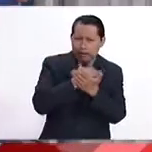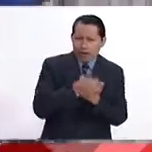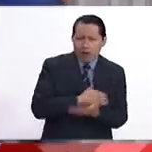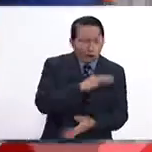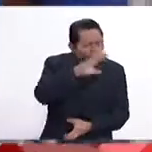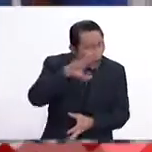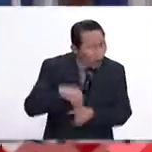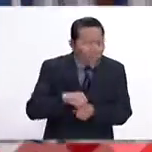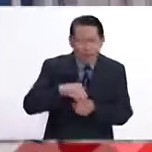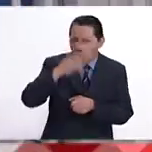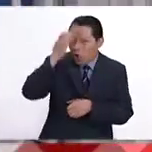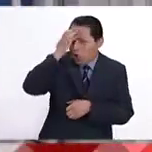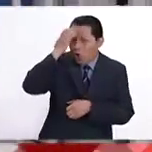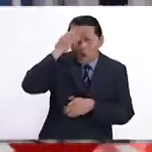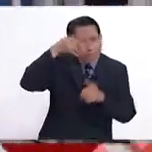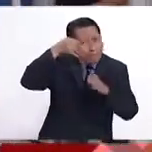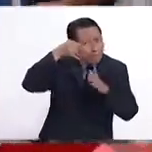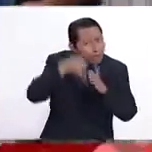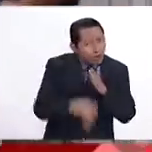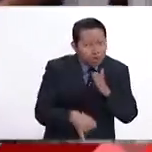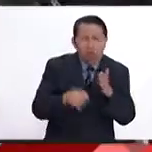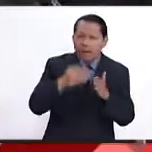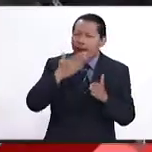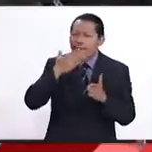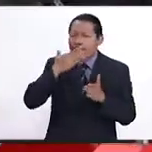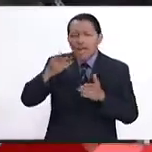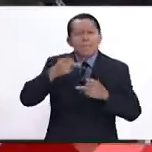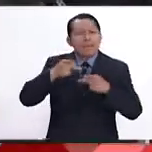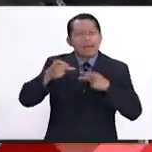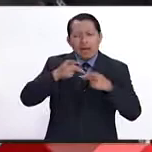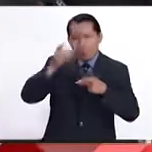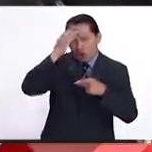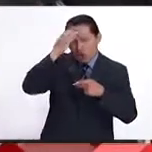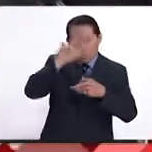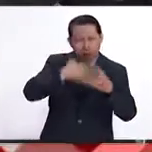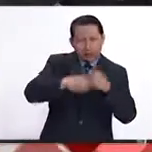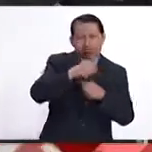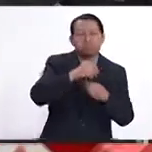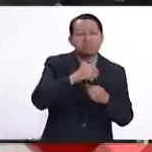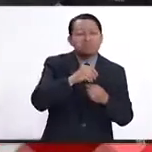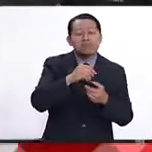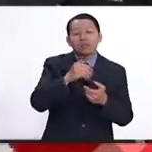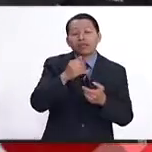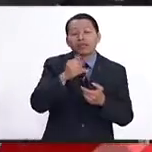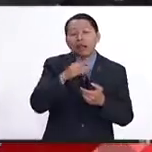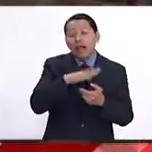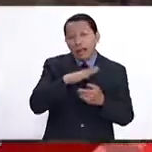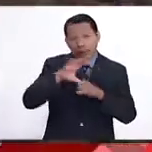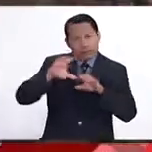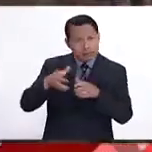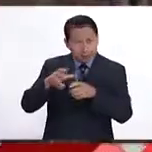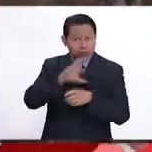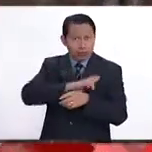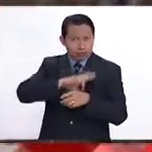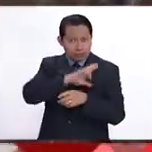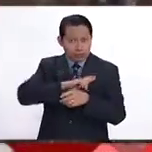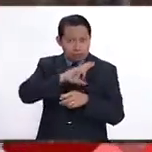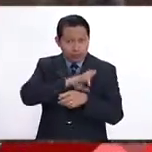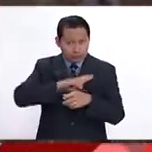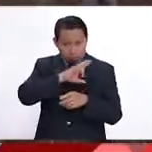están súper bien enterados, preparados y conocen a sus contrapartes. Perfecto. Luego, por parte del sector privado,